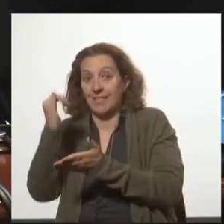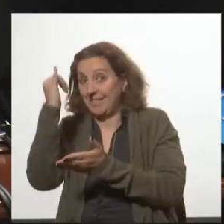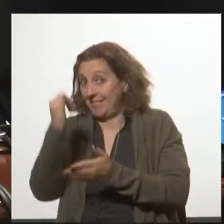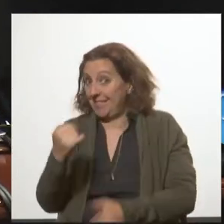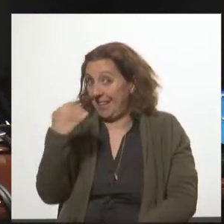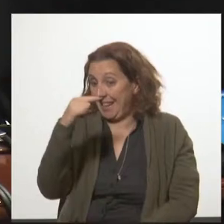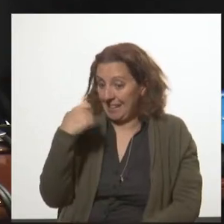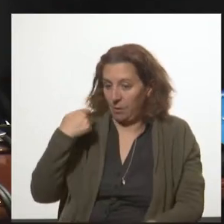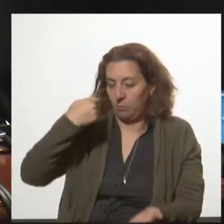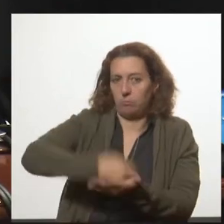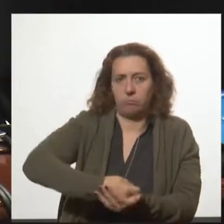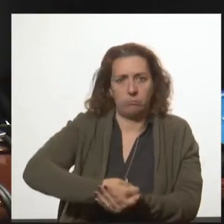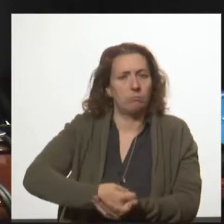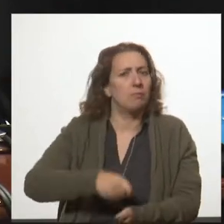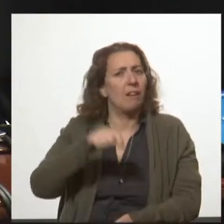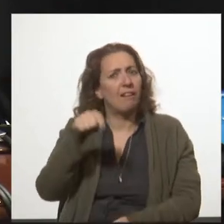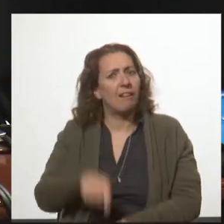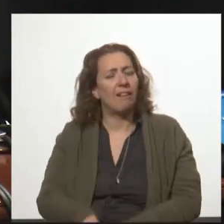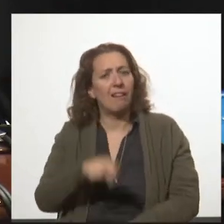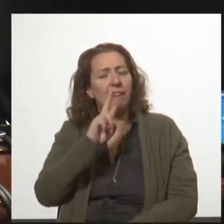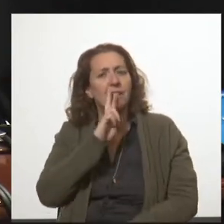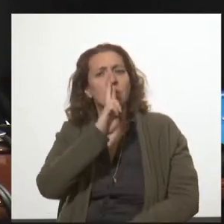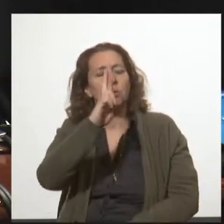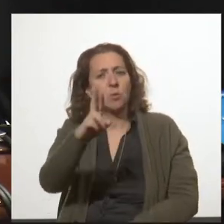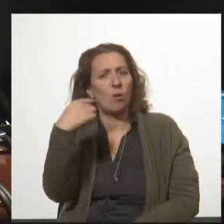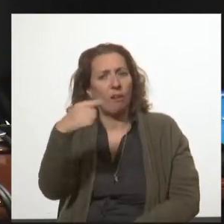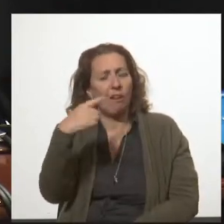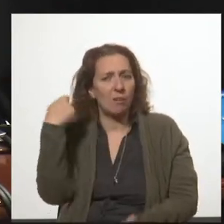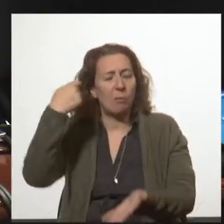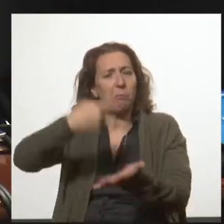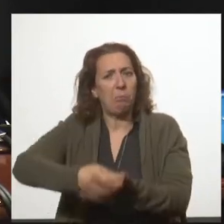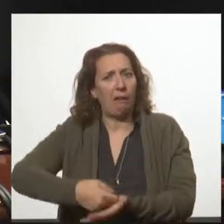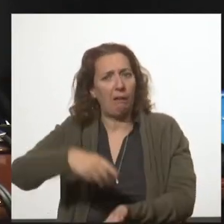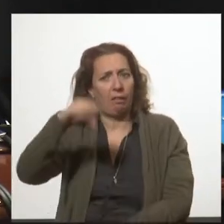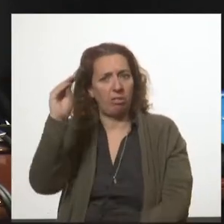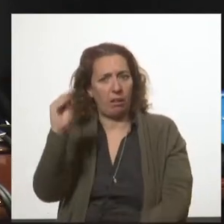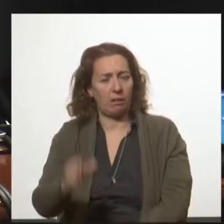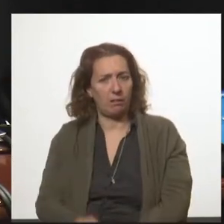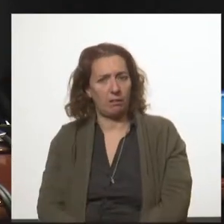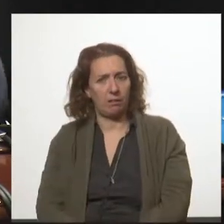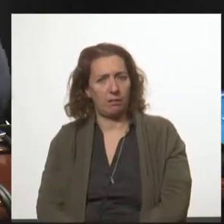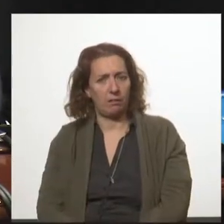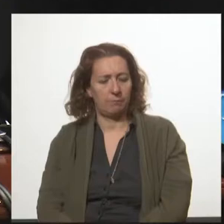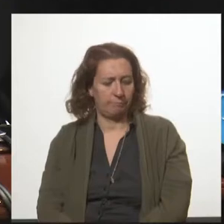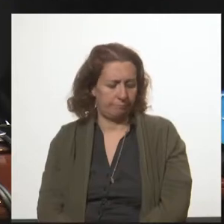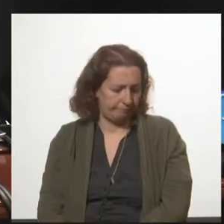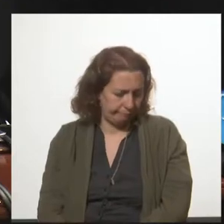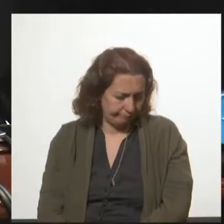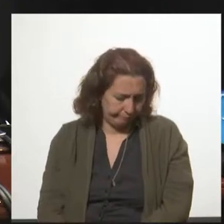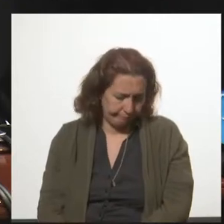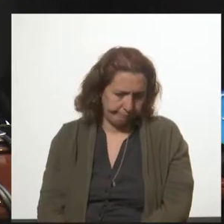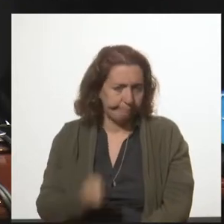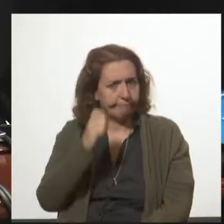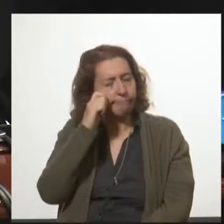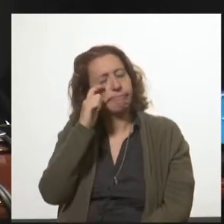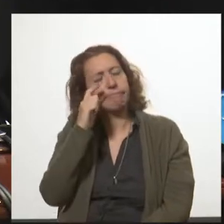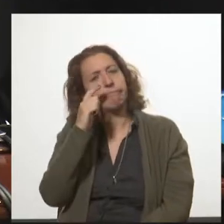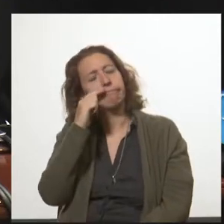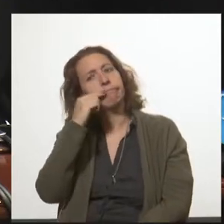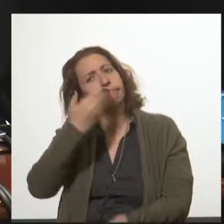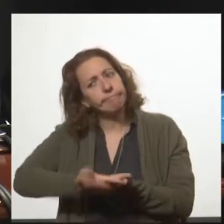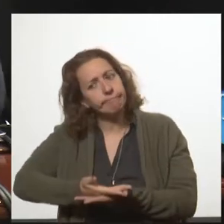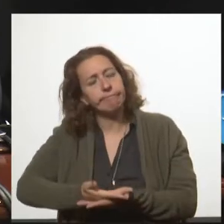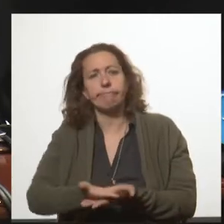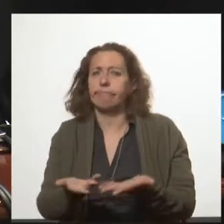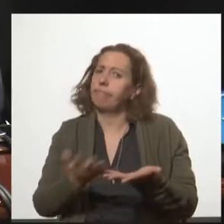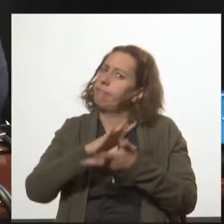acá en los resultados negativos los pone ante el ya es muy llamativo la forma